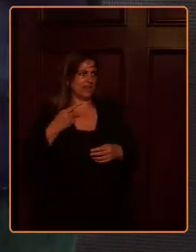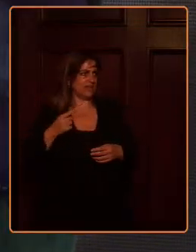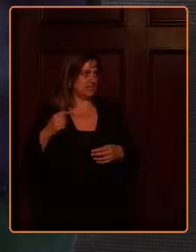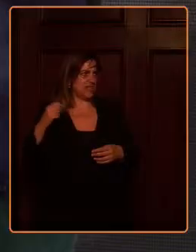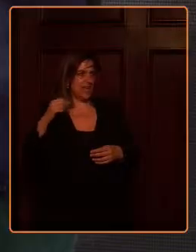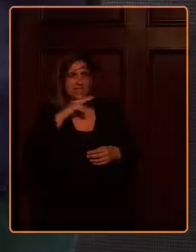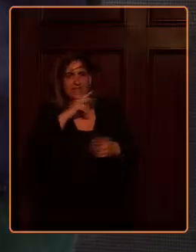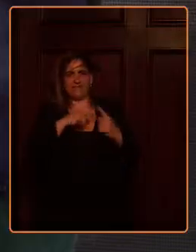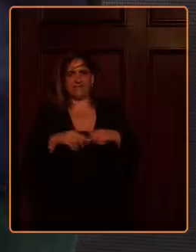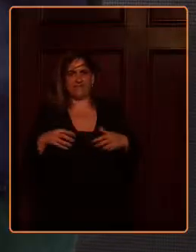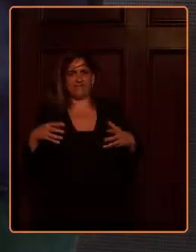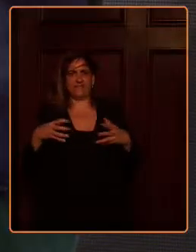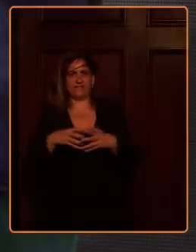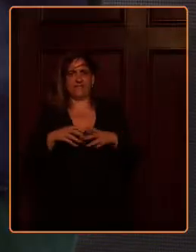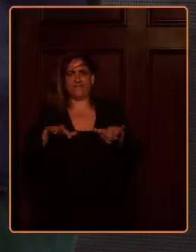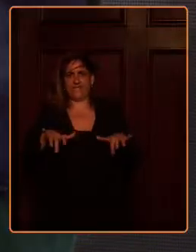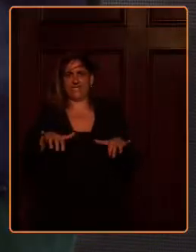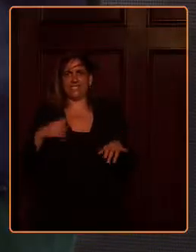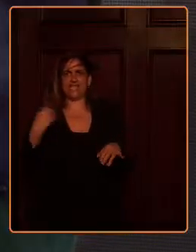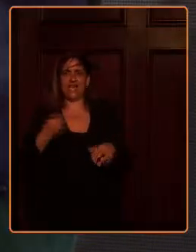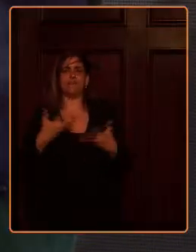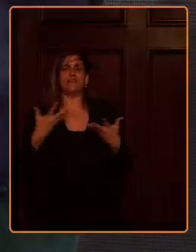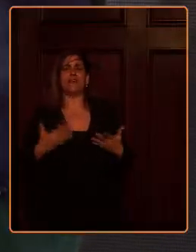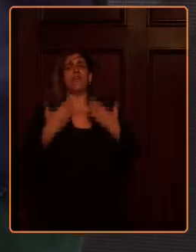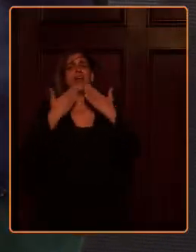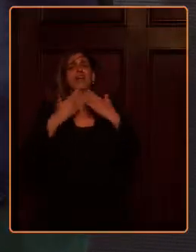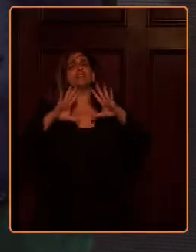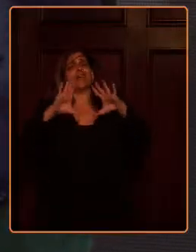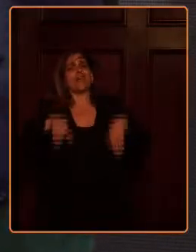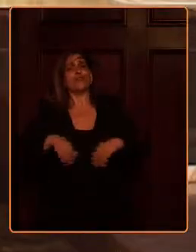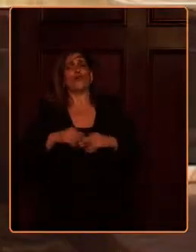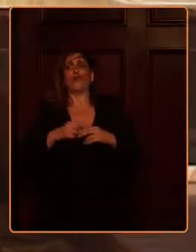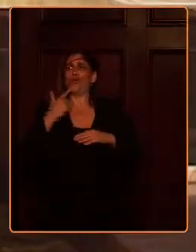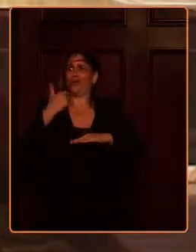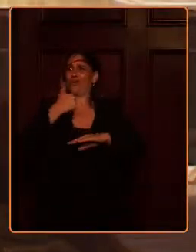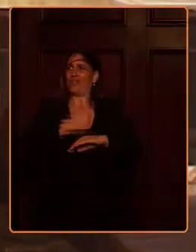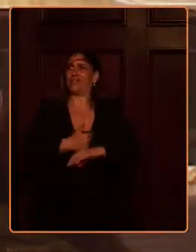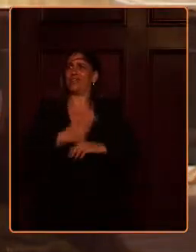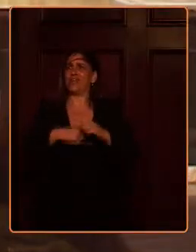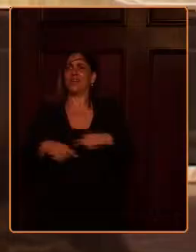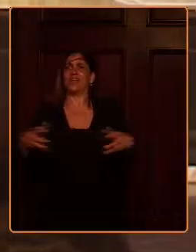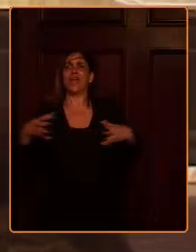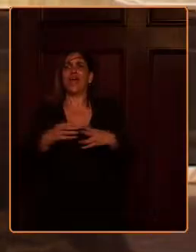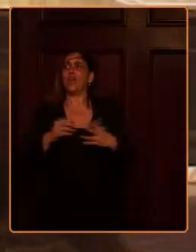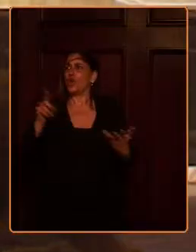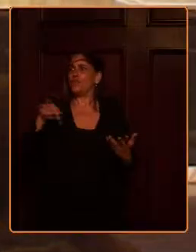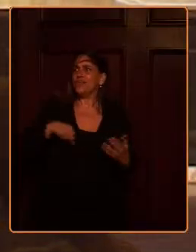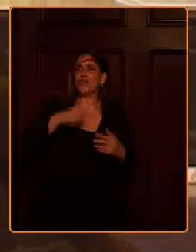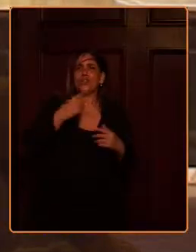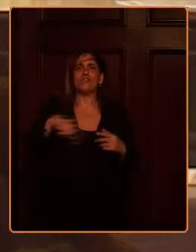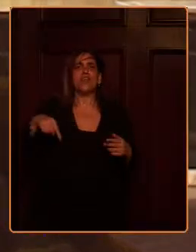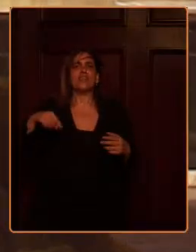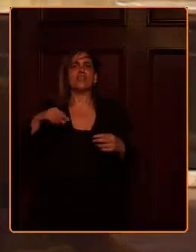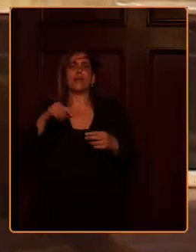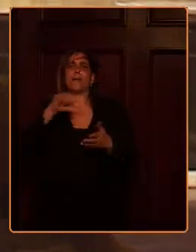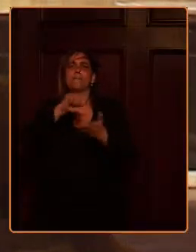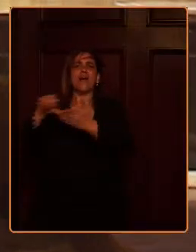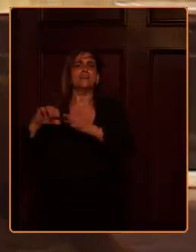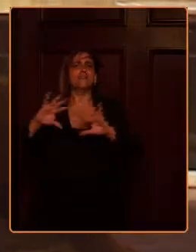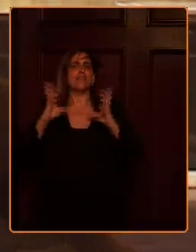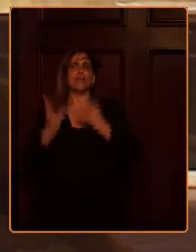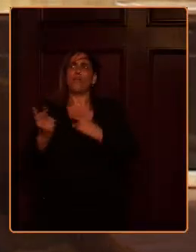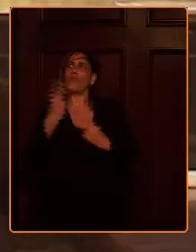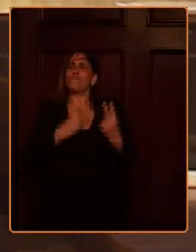Primero que nada, quería agradecer a todos los que están acá presentes, a los locales y a los que vinieron de diferentes partes del mundo y a todos los que